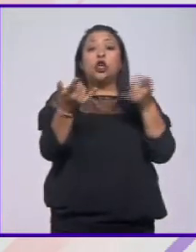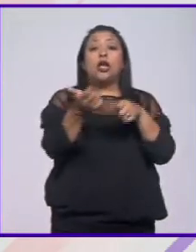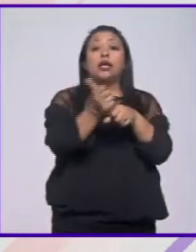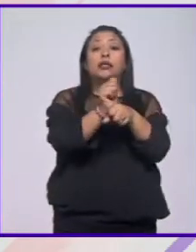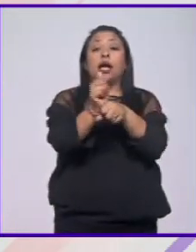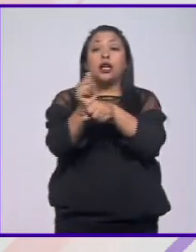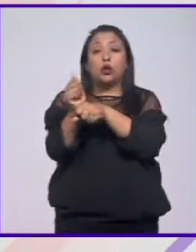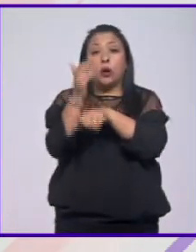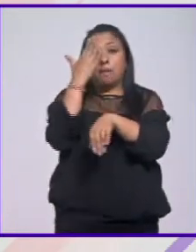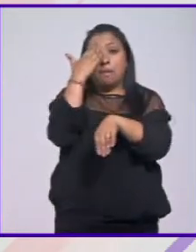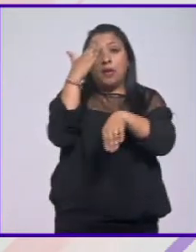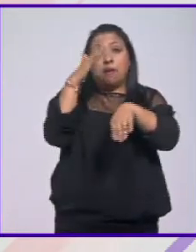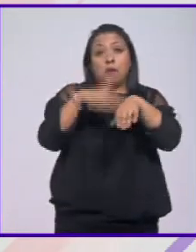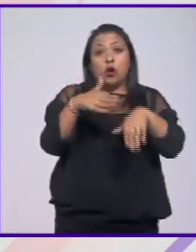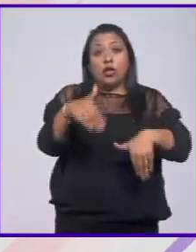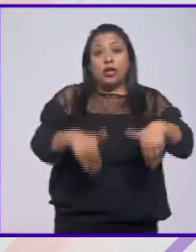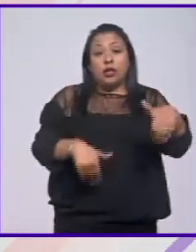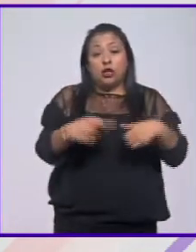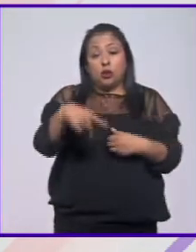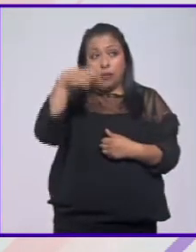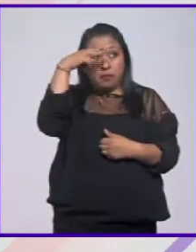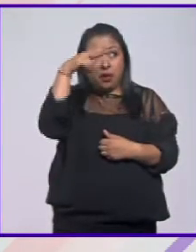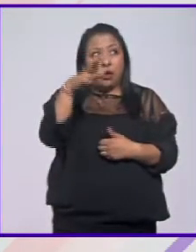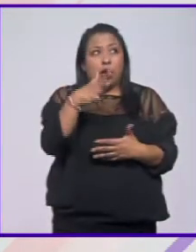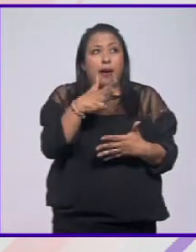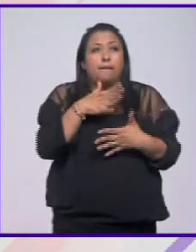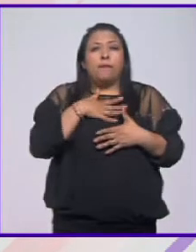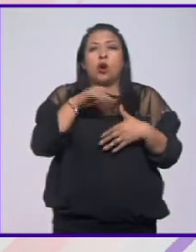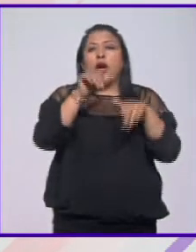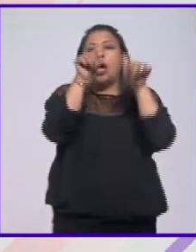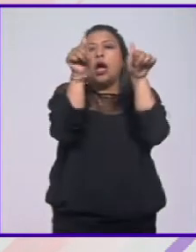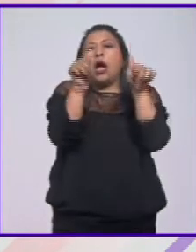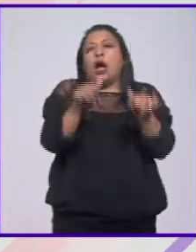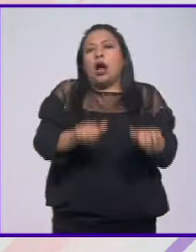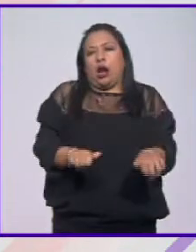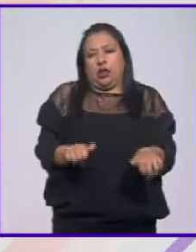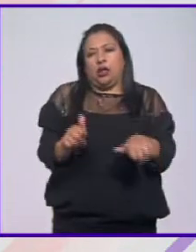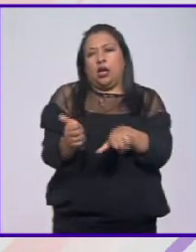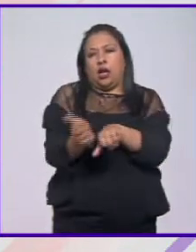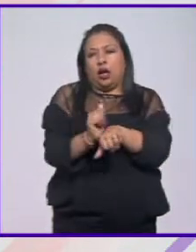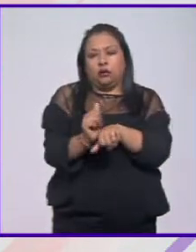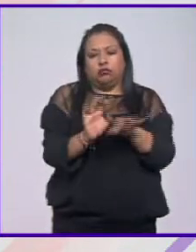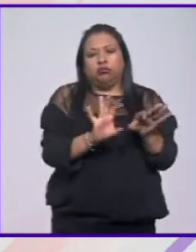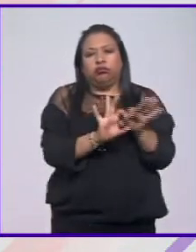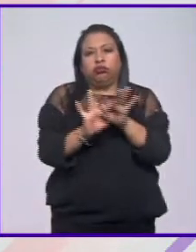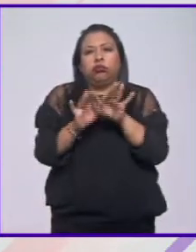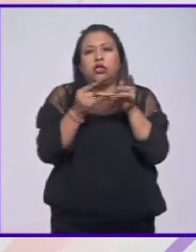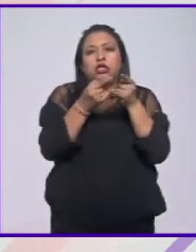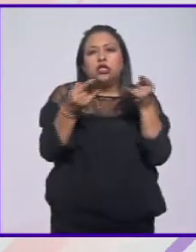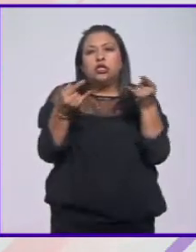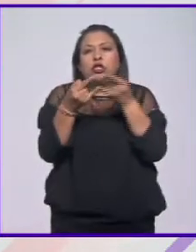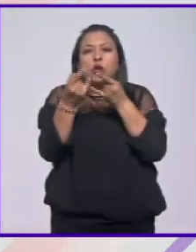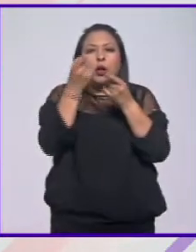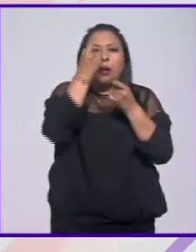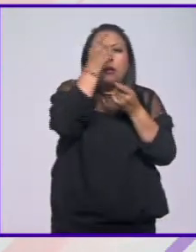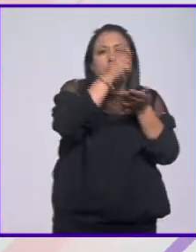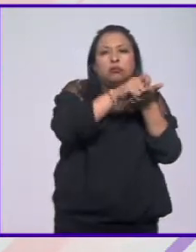Actores, memoria del teatro mexicano, donde la pasión por el arte de la actuación se entreteje con la leyenda de sus